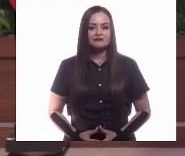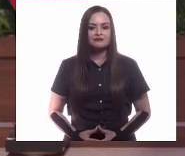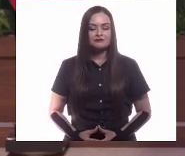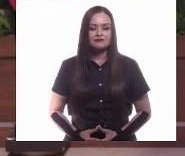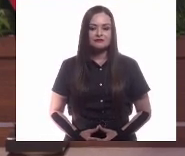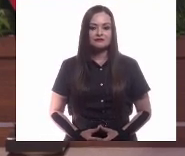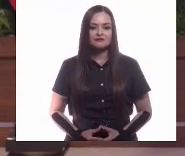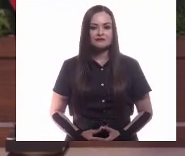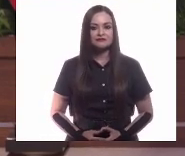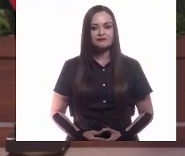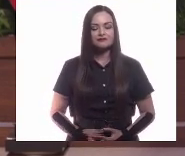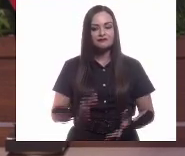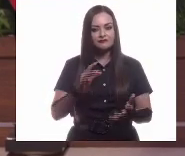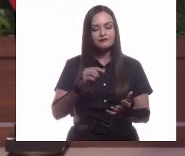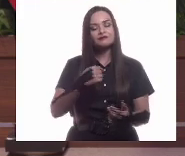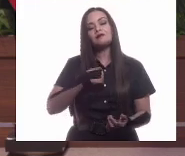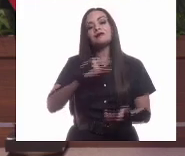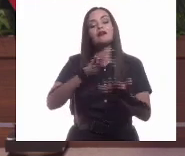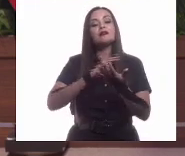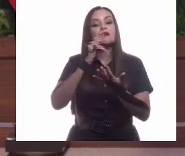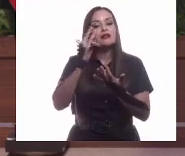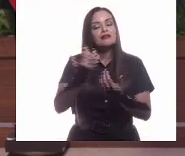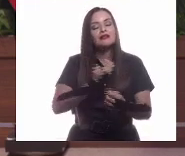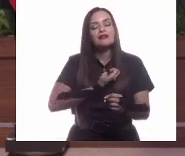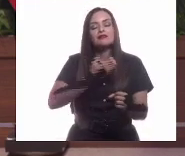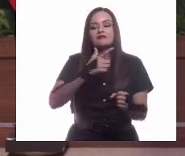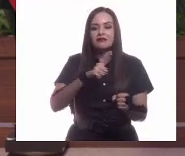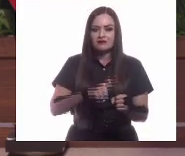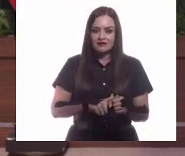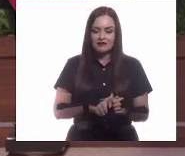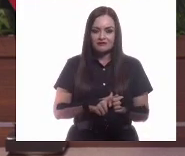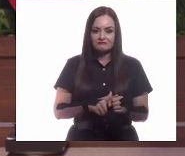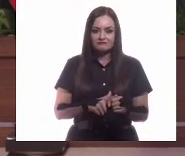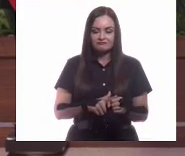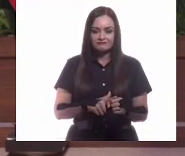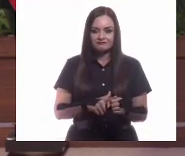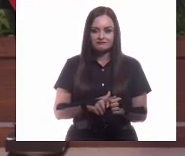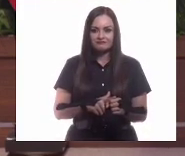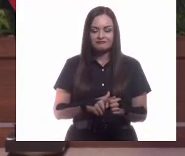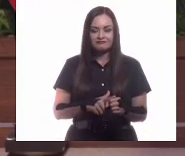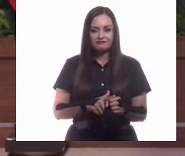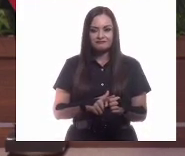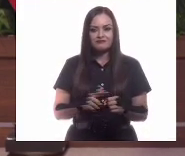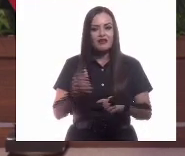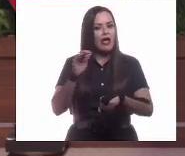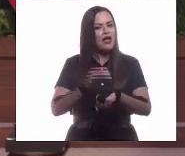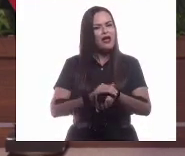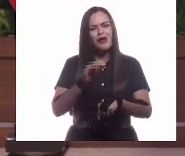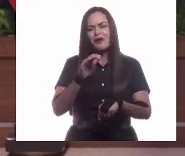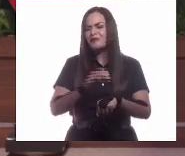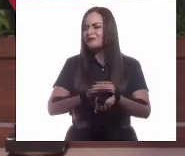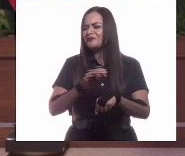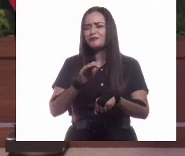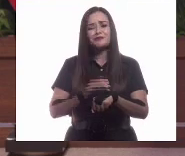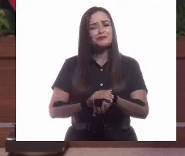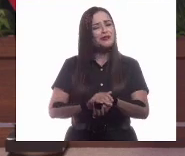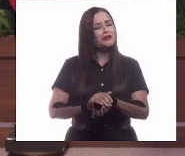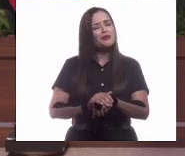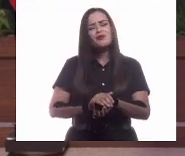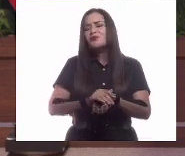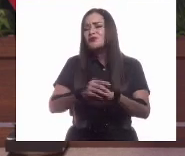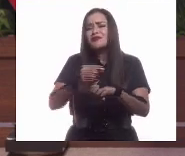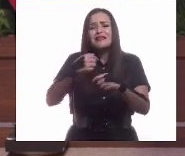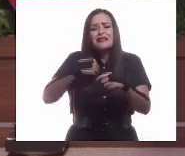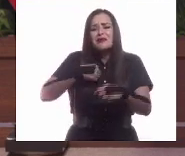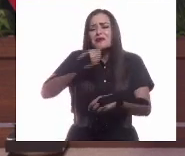Quiero hacer un agradecimiento muy especial a uno de mis más antiguos amigos, amigo desde la infancia y